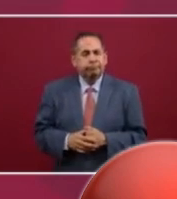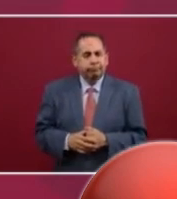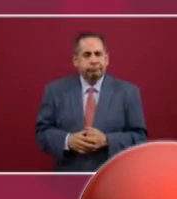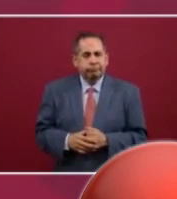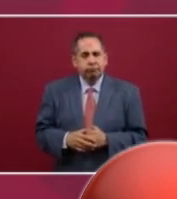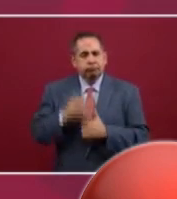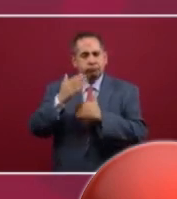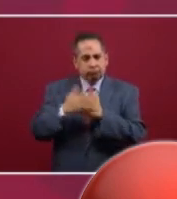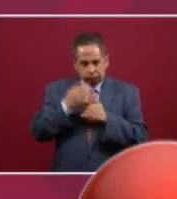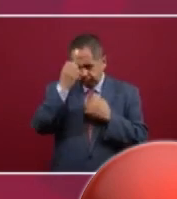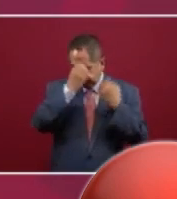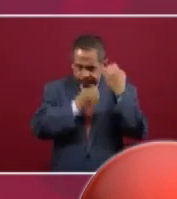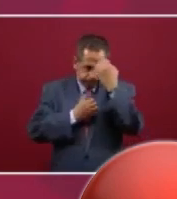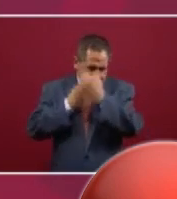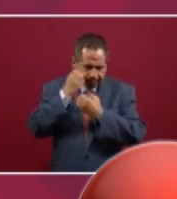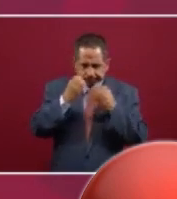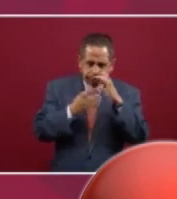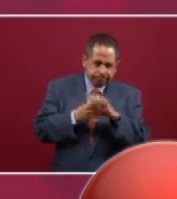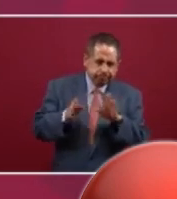evaluando